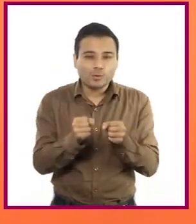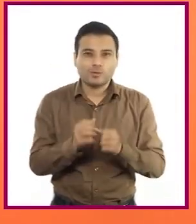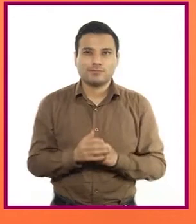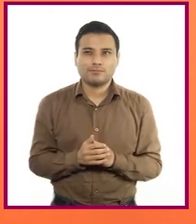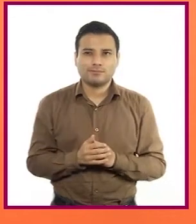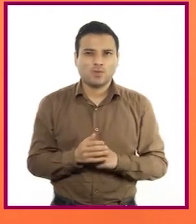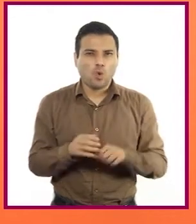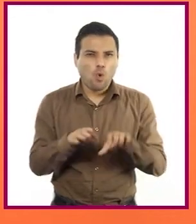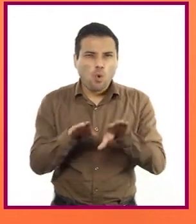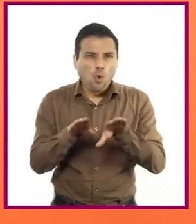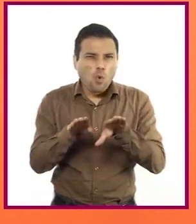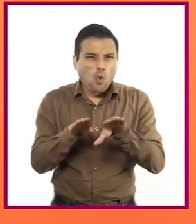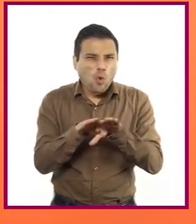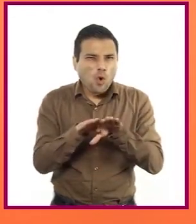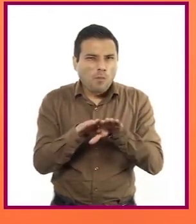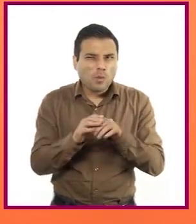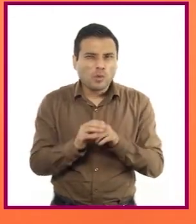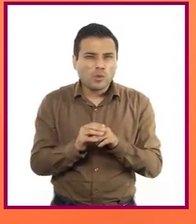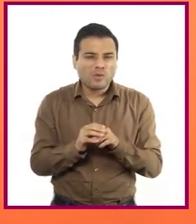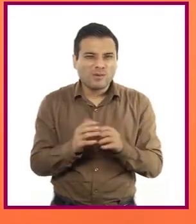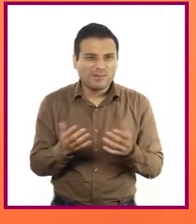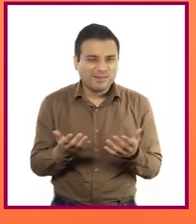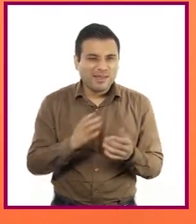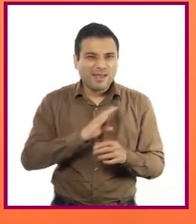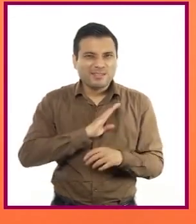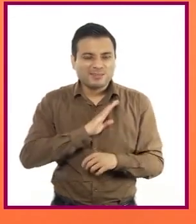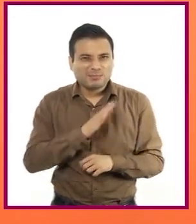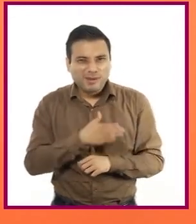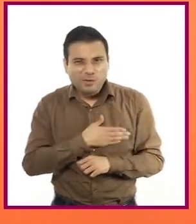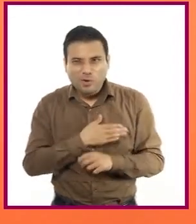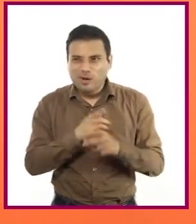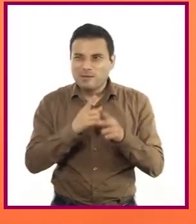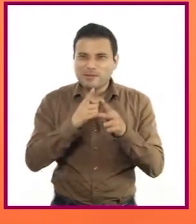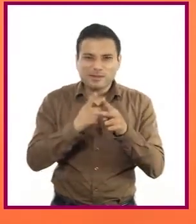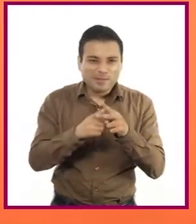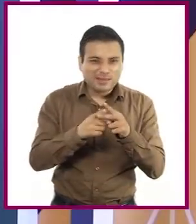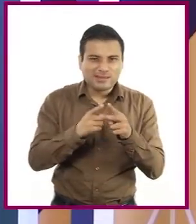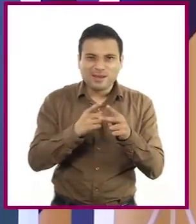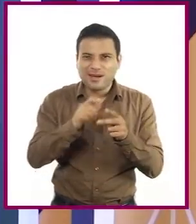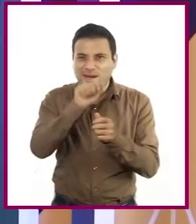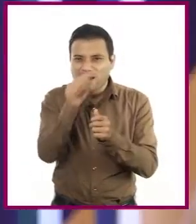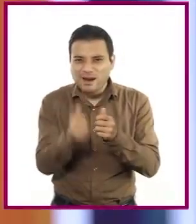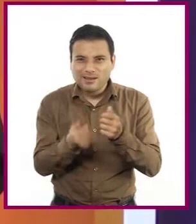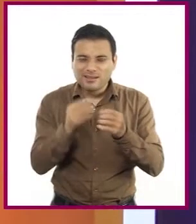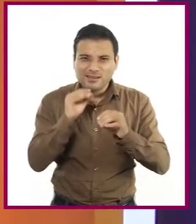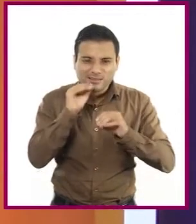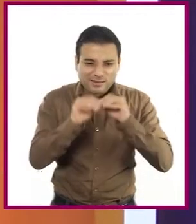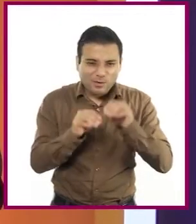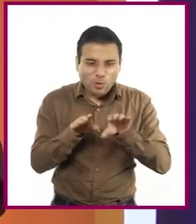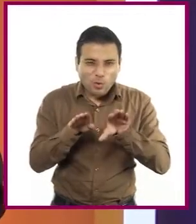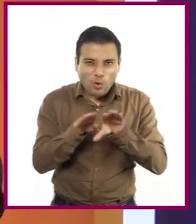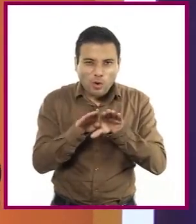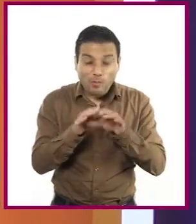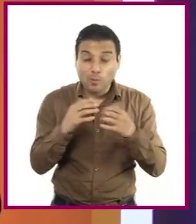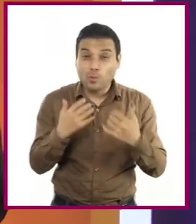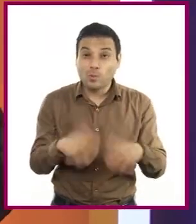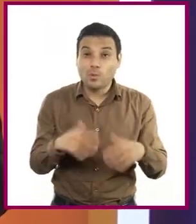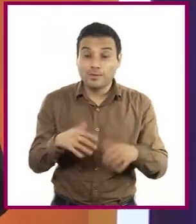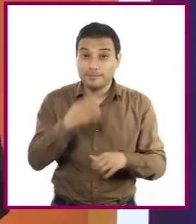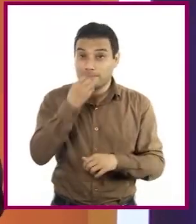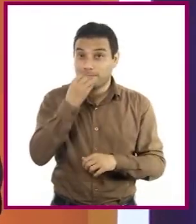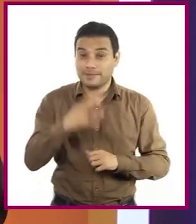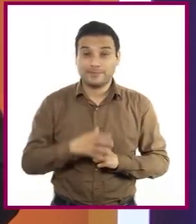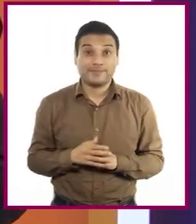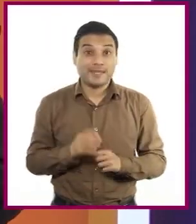cómo interaccionan todas las asignaturas para lograr un proyecto. Así es, Leslie, y las matemáticas jugaron